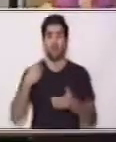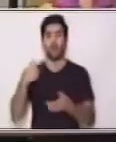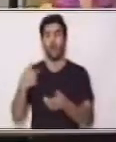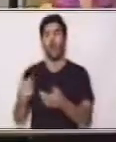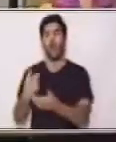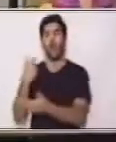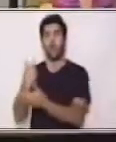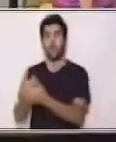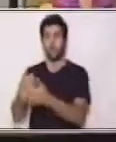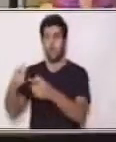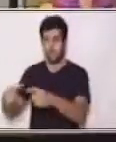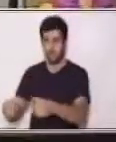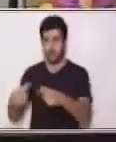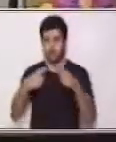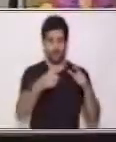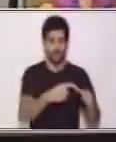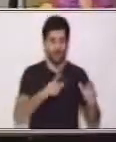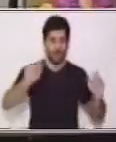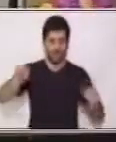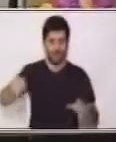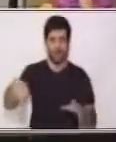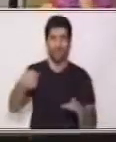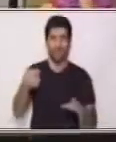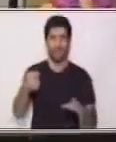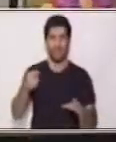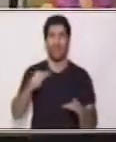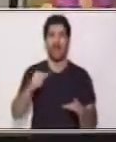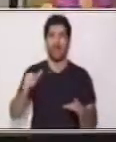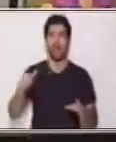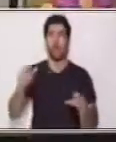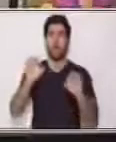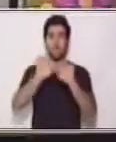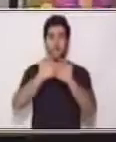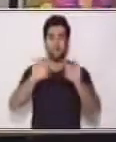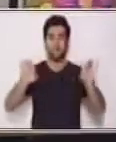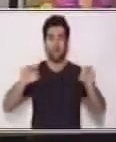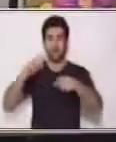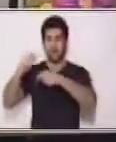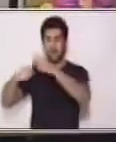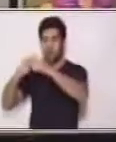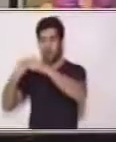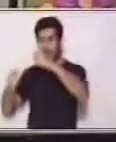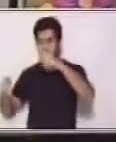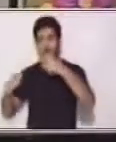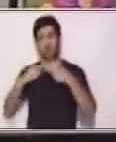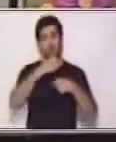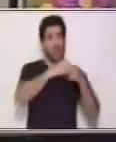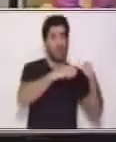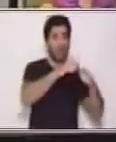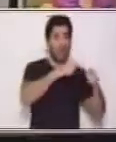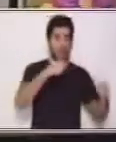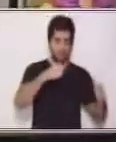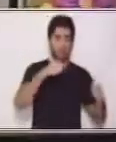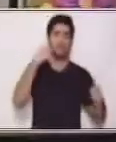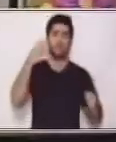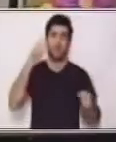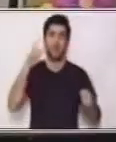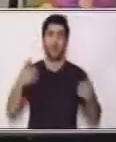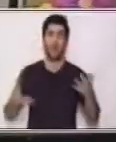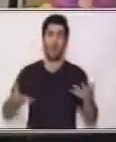compré en el mercado, ¿sí? Y conseguí un palito para que pudiera sostenerlas y poder hacer